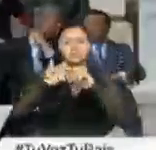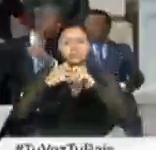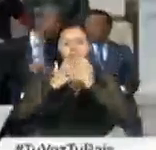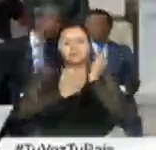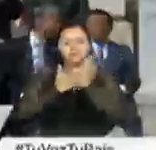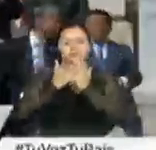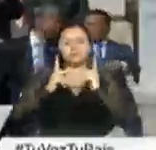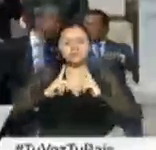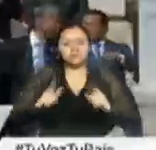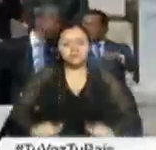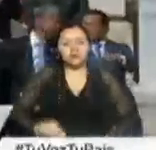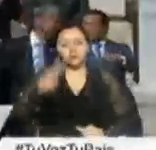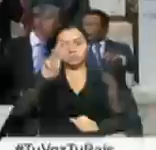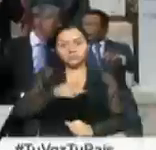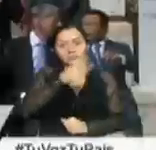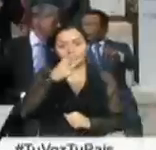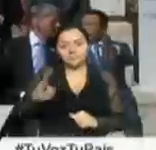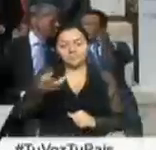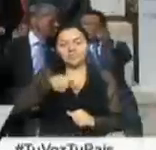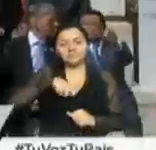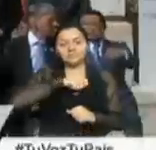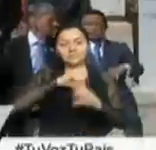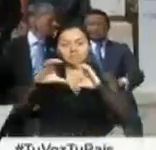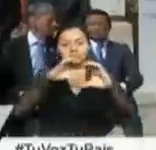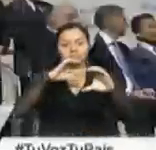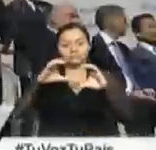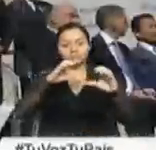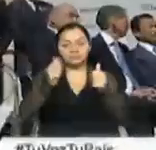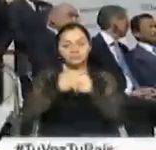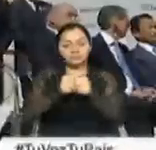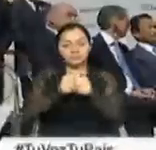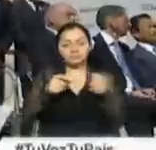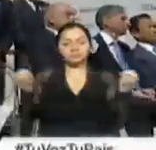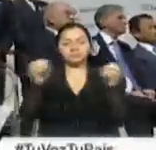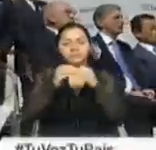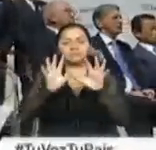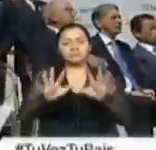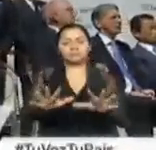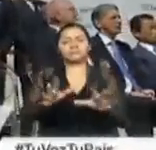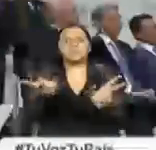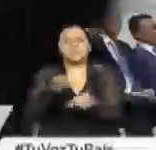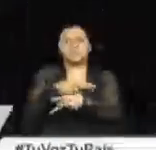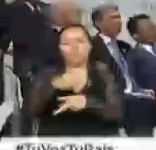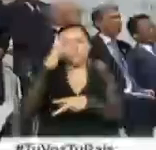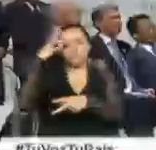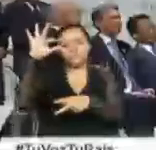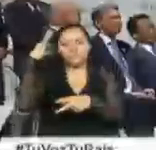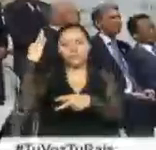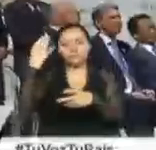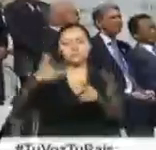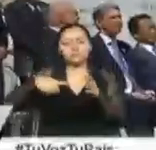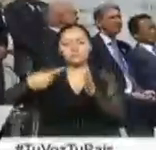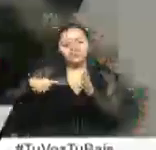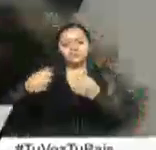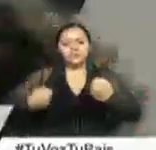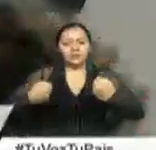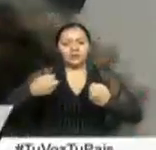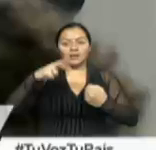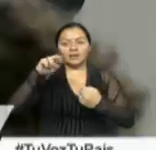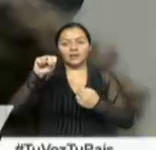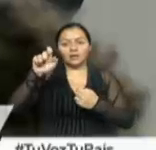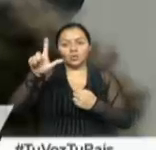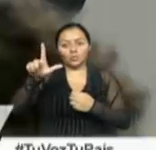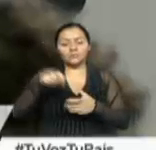salud británico, al gigante español de telecomunicaciones Telefónica y detuvieron la producción de la francesa Renault. El ministro de